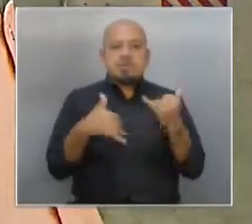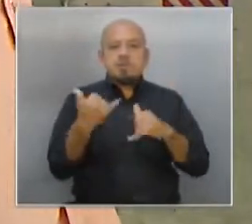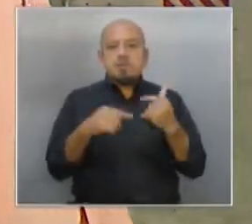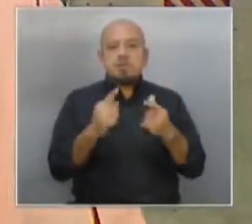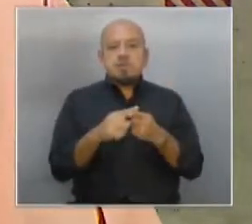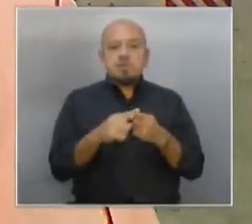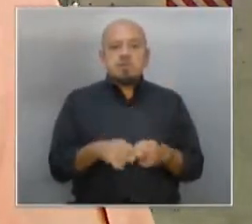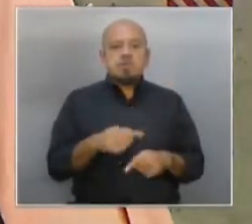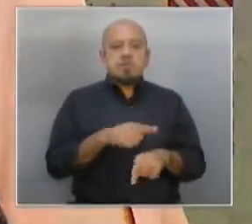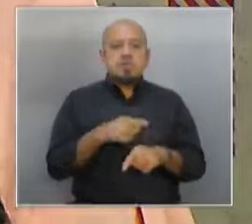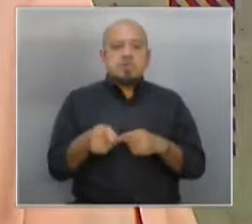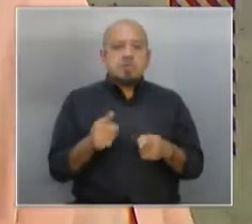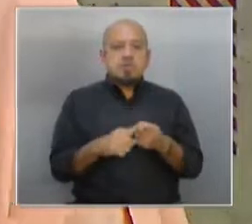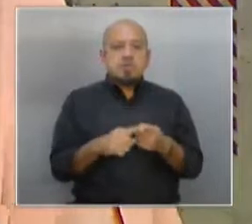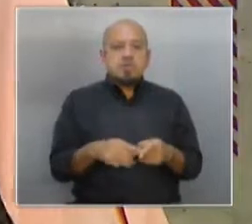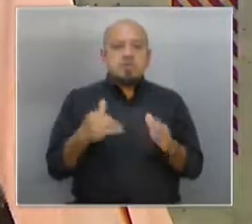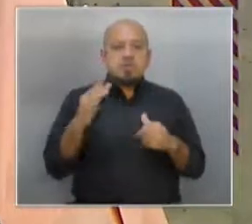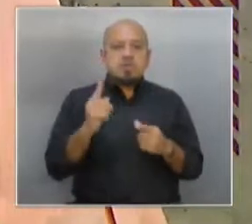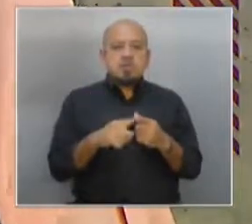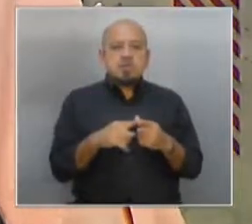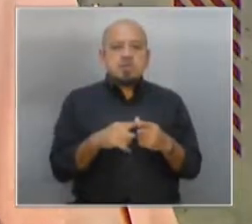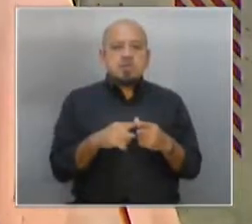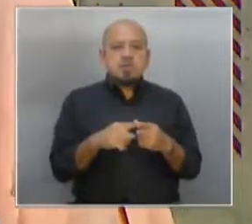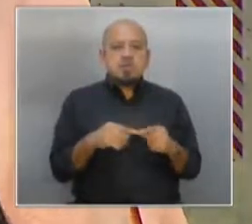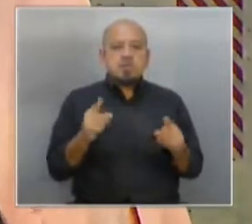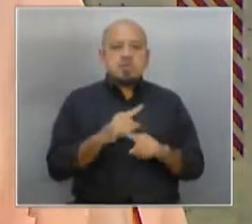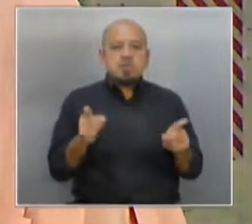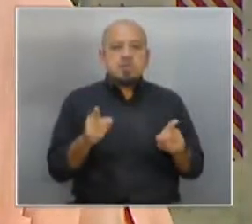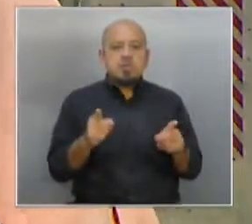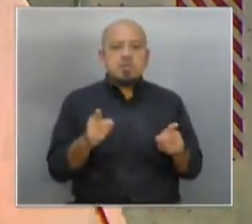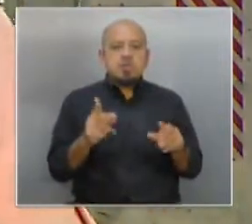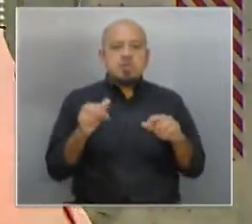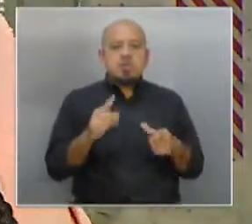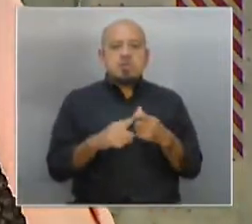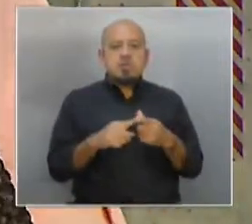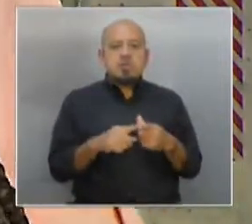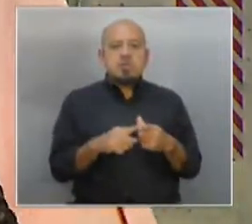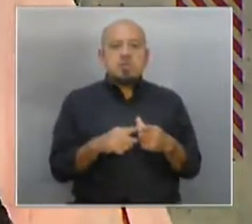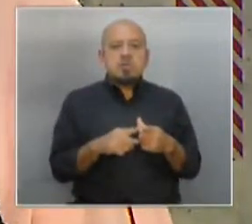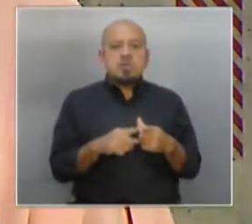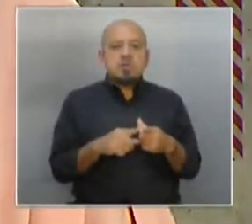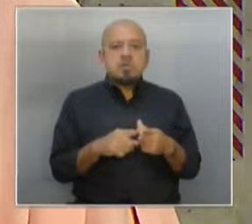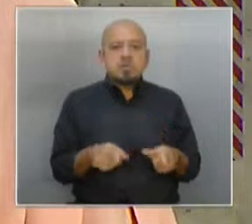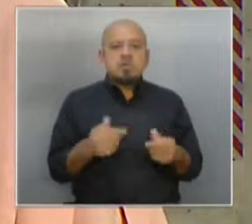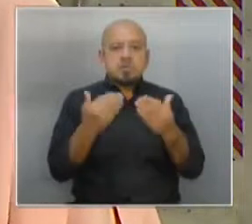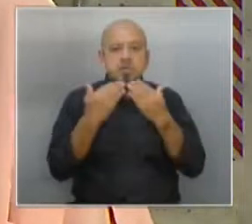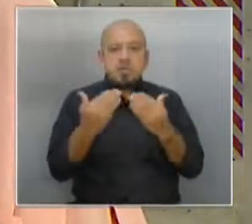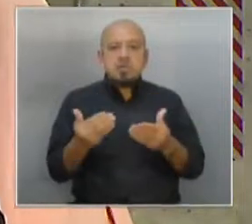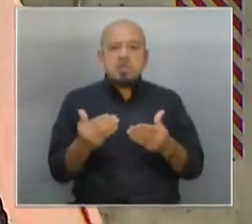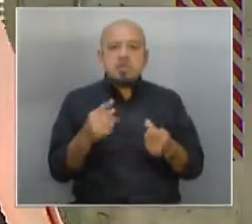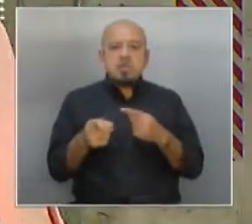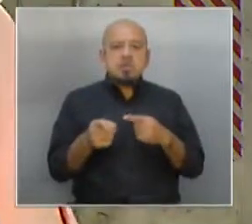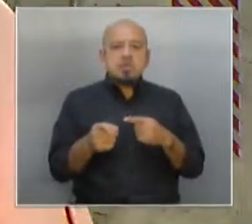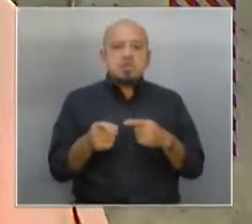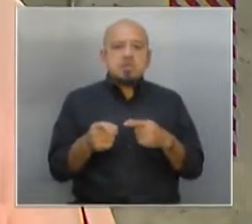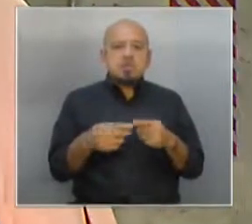de tiempo que tenemos la mayoría de nosotros, pero no unos sistemas de climatología tan grandes. Nada, agradecerle muchísimo a Natalia.